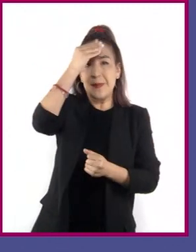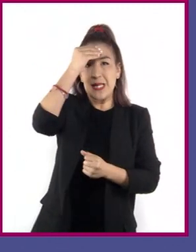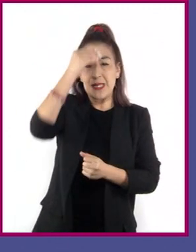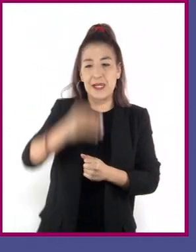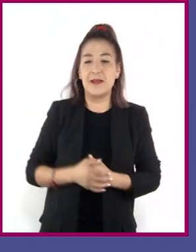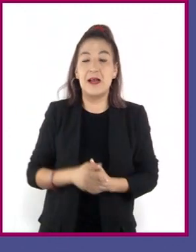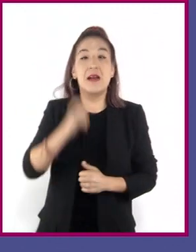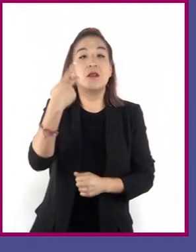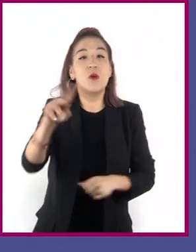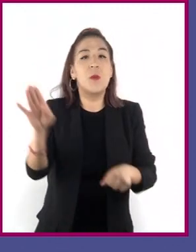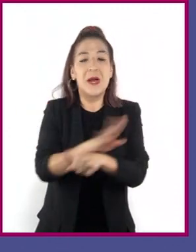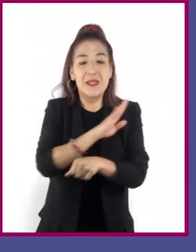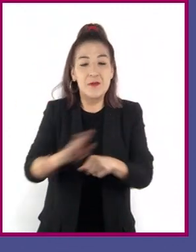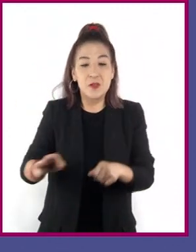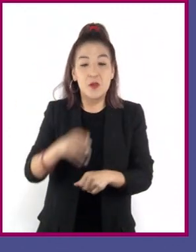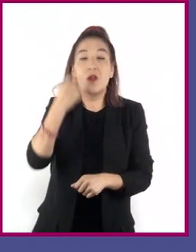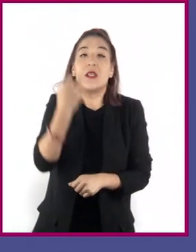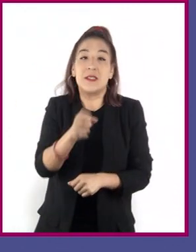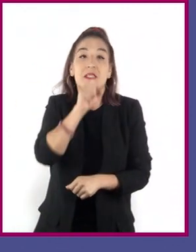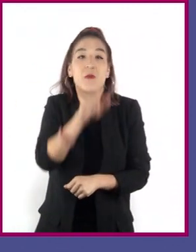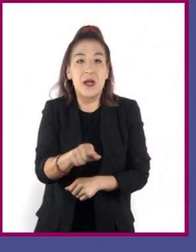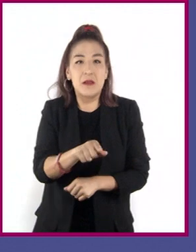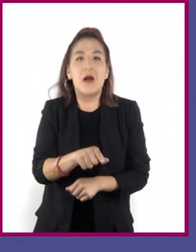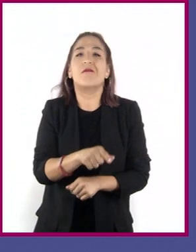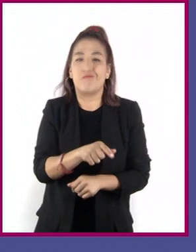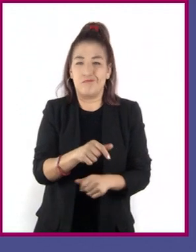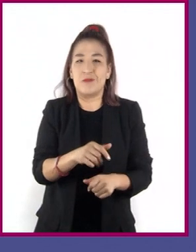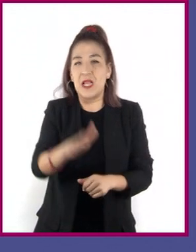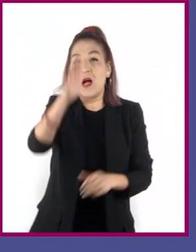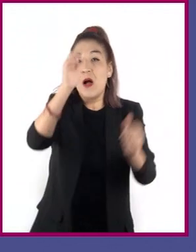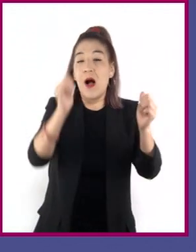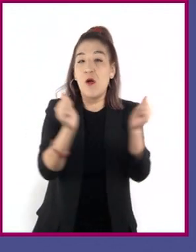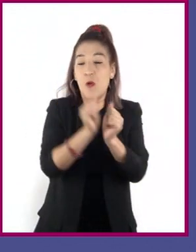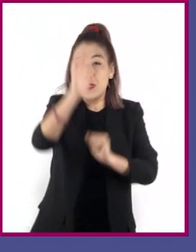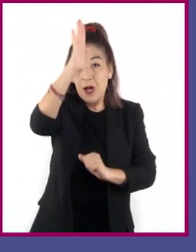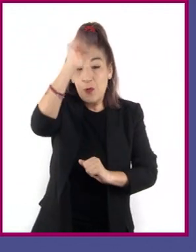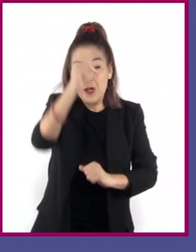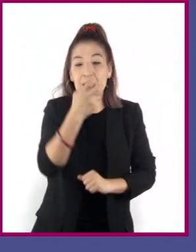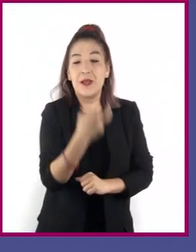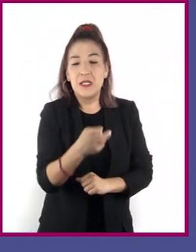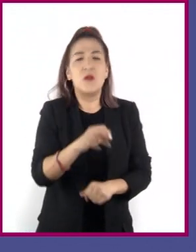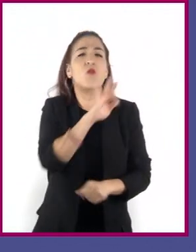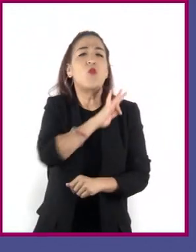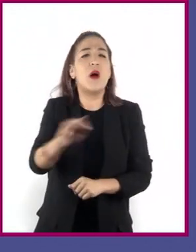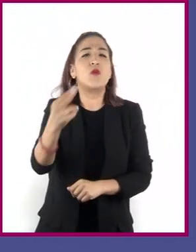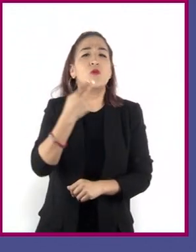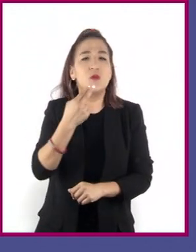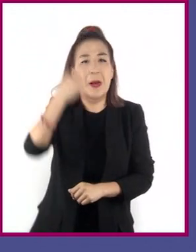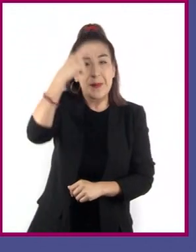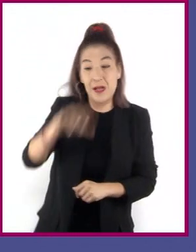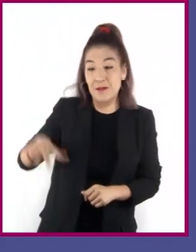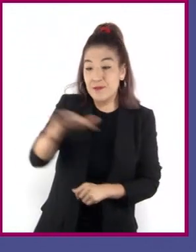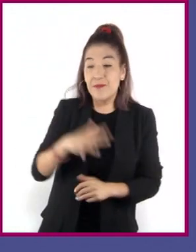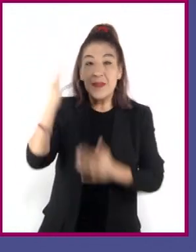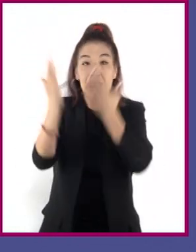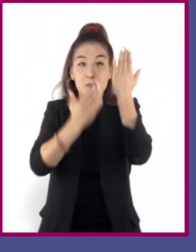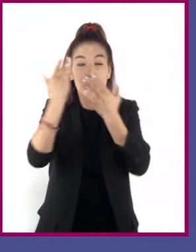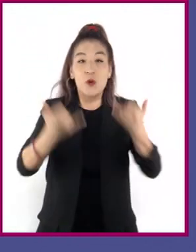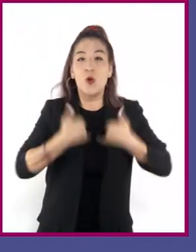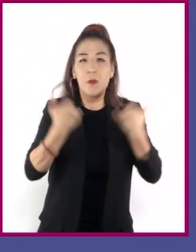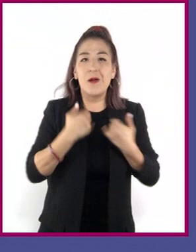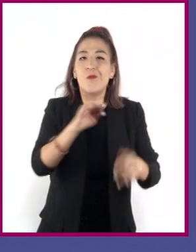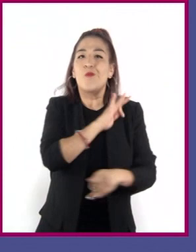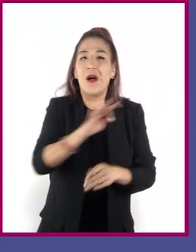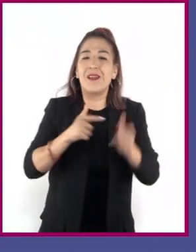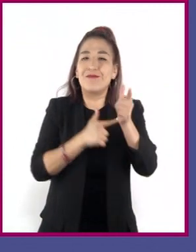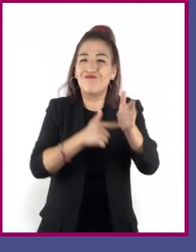ventajas con las cuales un cuerdo pues podrían ser útiles para motivar a los estudiantes a serán más